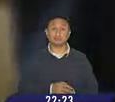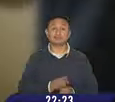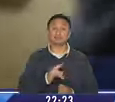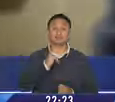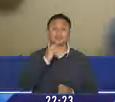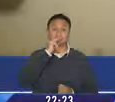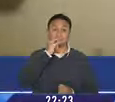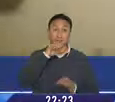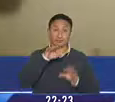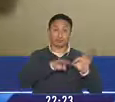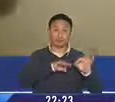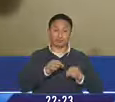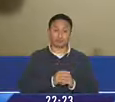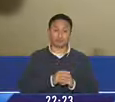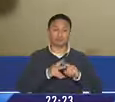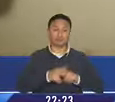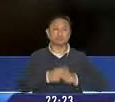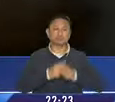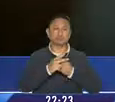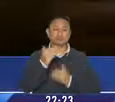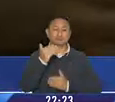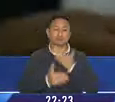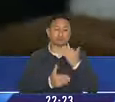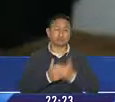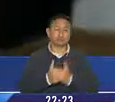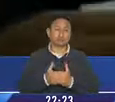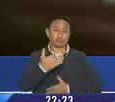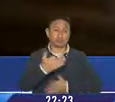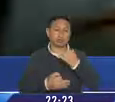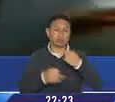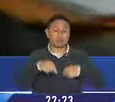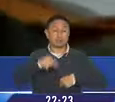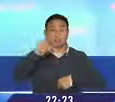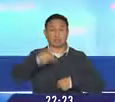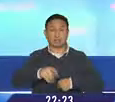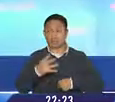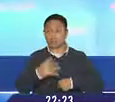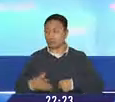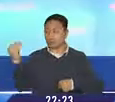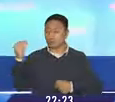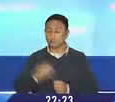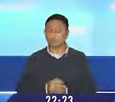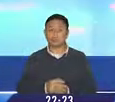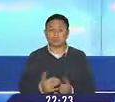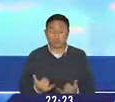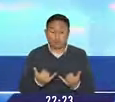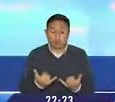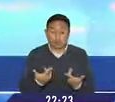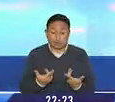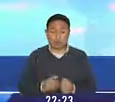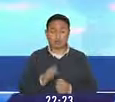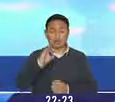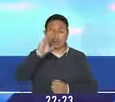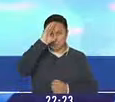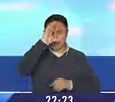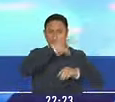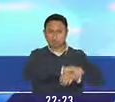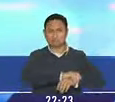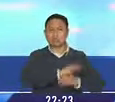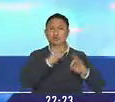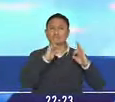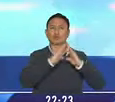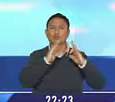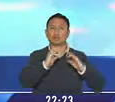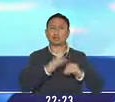hechos. Empezó entonces el proceso judicial y el sujeto se esfumó. Hasta el día de hoy, cuando lo capturaron en Tumbaco. Fue